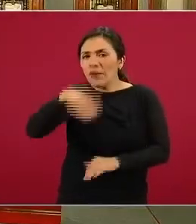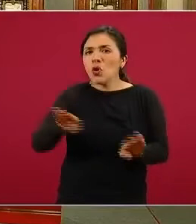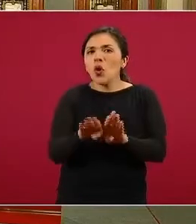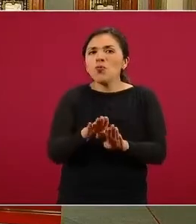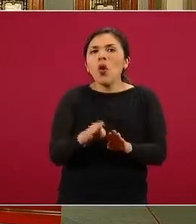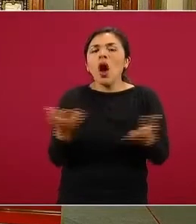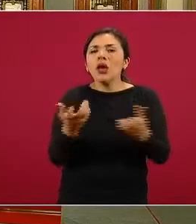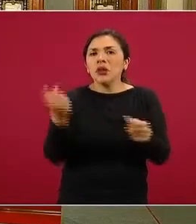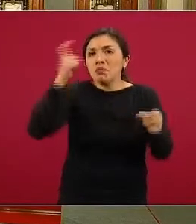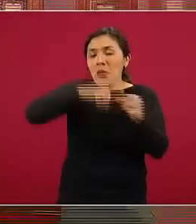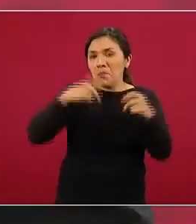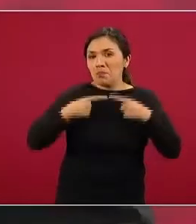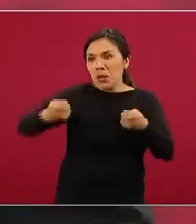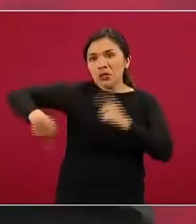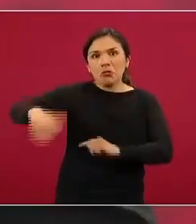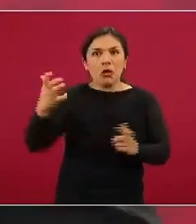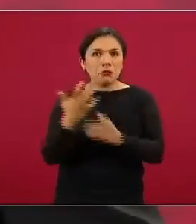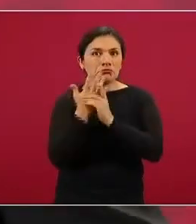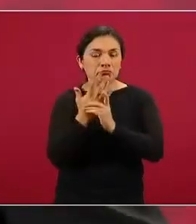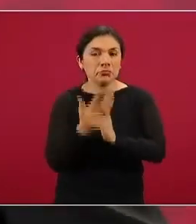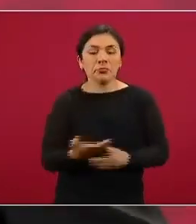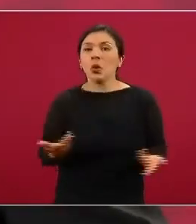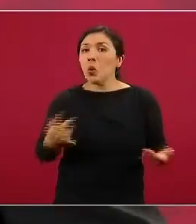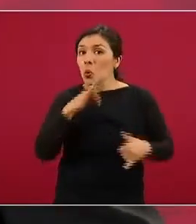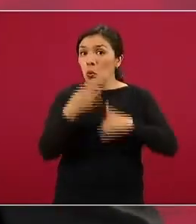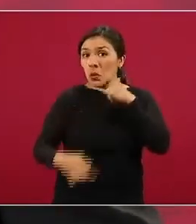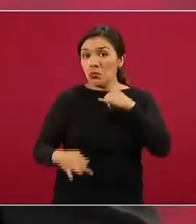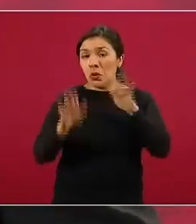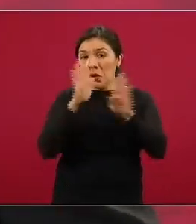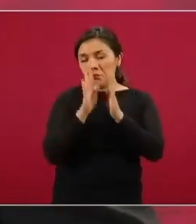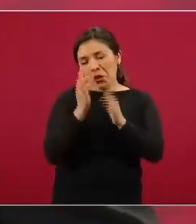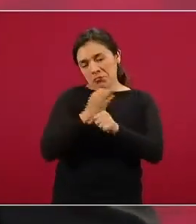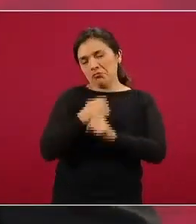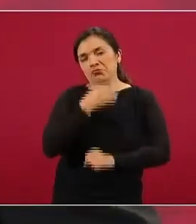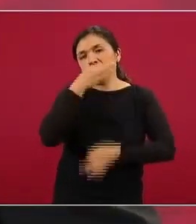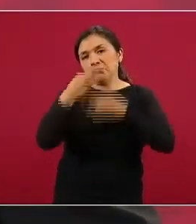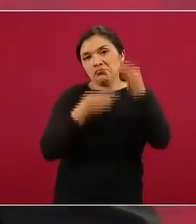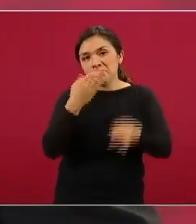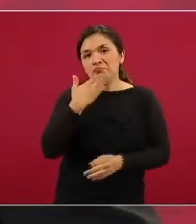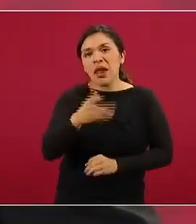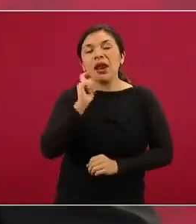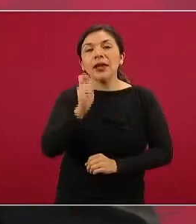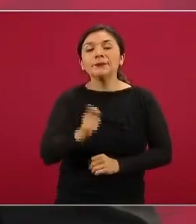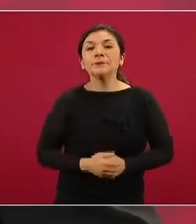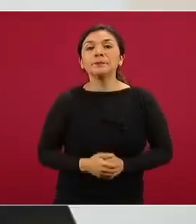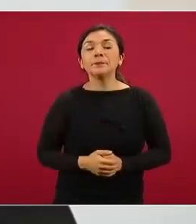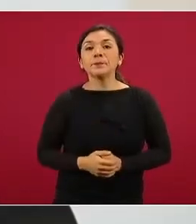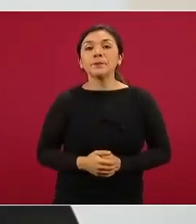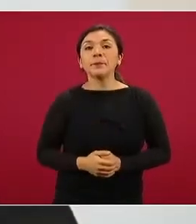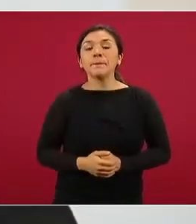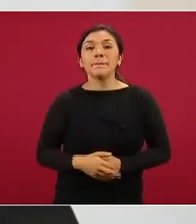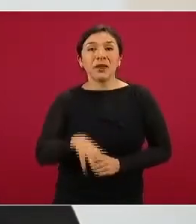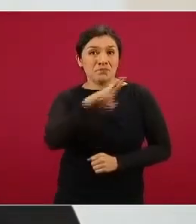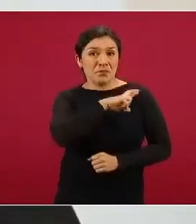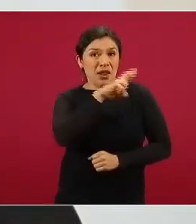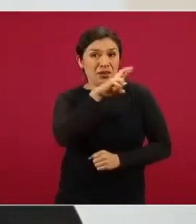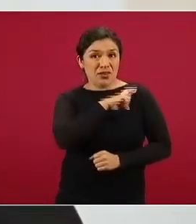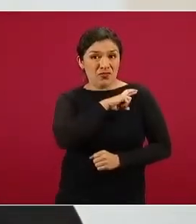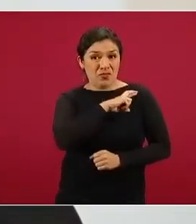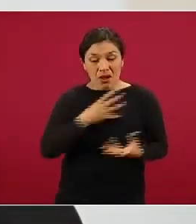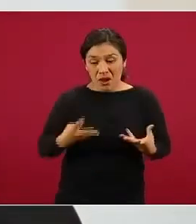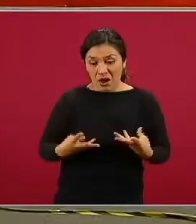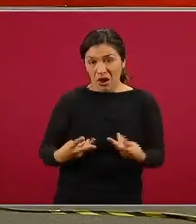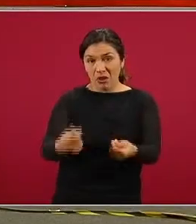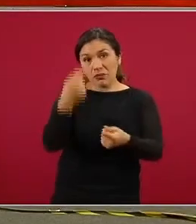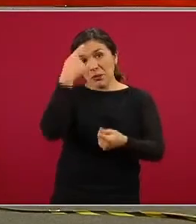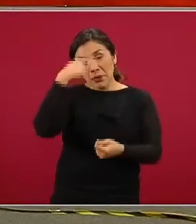los miembros que asistieron. Para concluir, les doy buenas noticias de que la inversión privada en